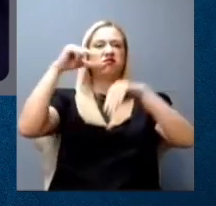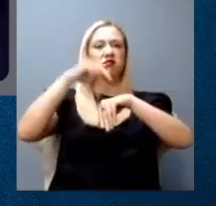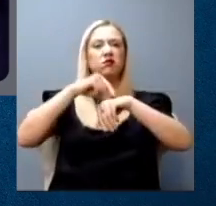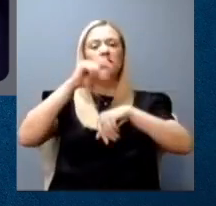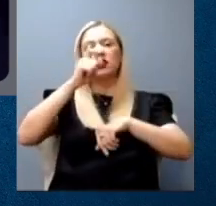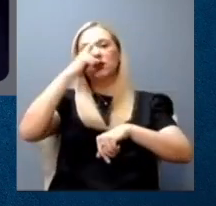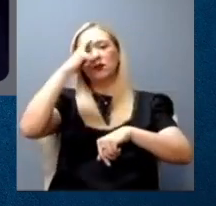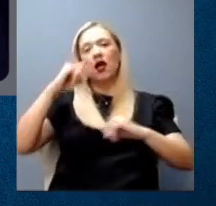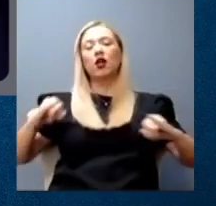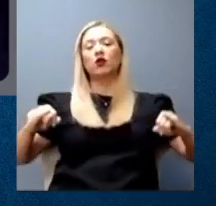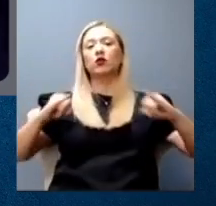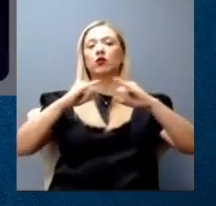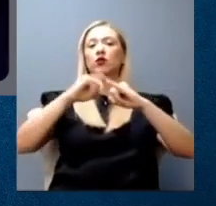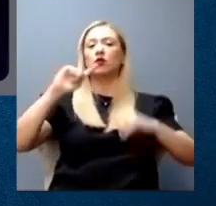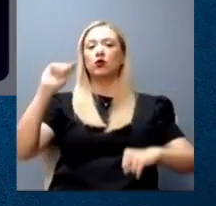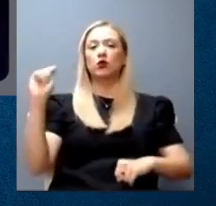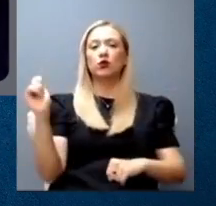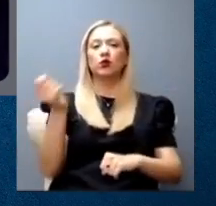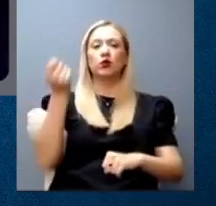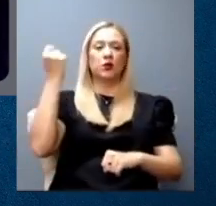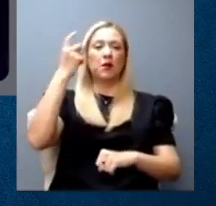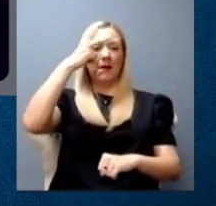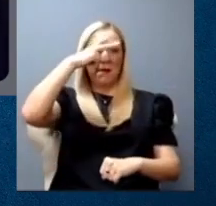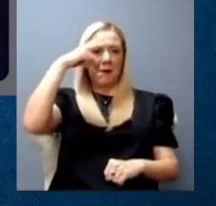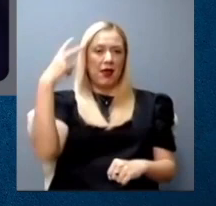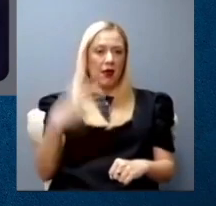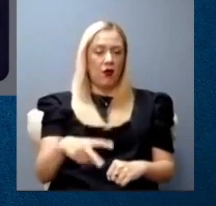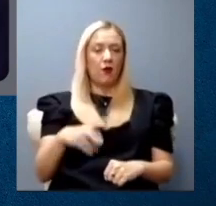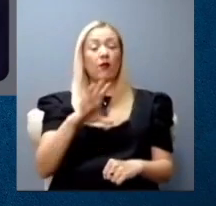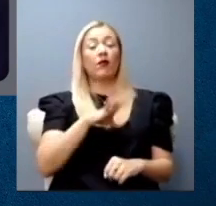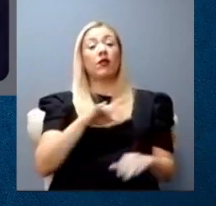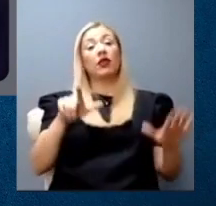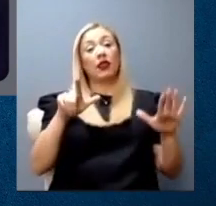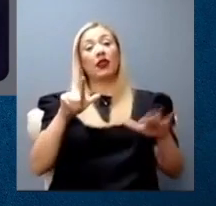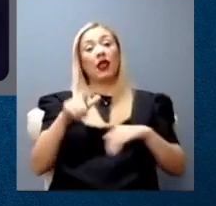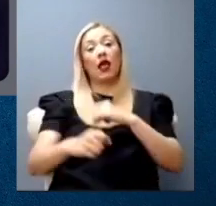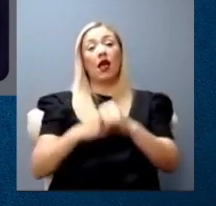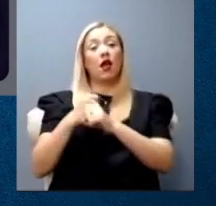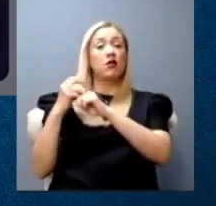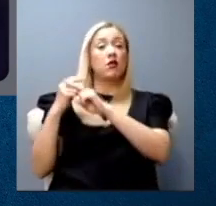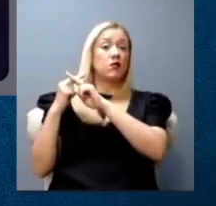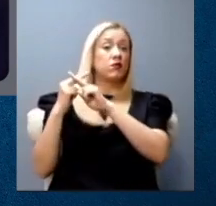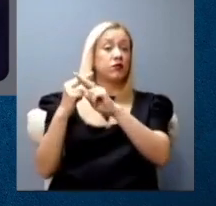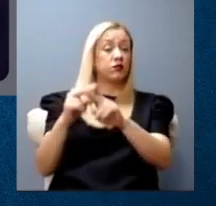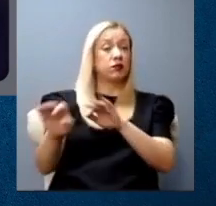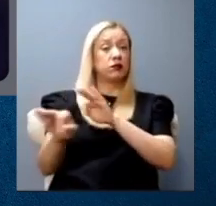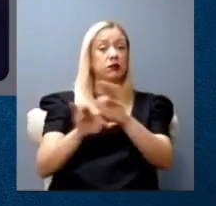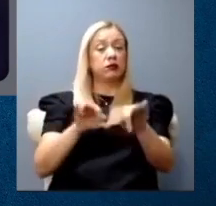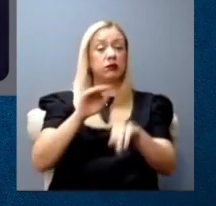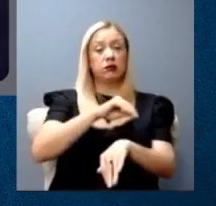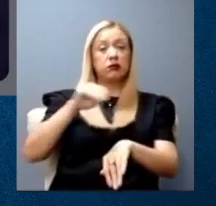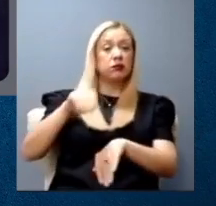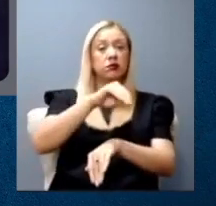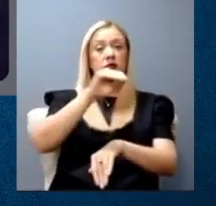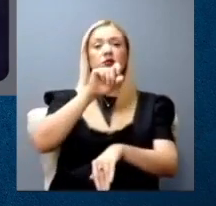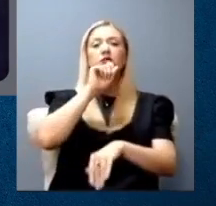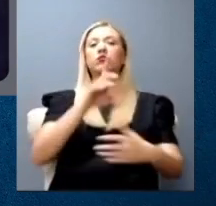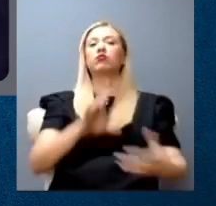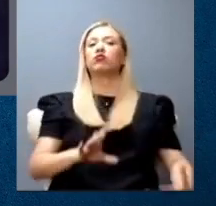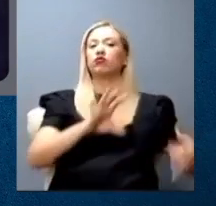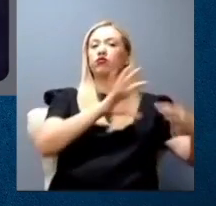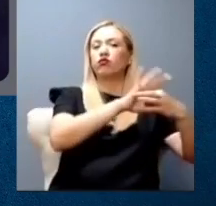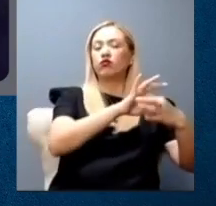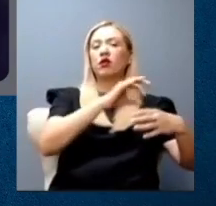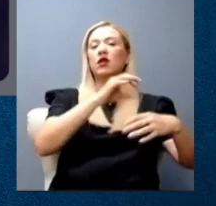Instituto Tecnológico Autónomo de México. Cuenta con más de 17 años de trayectoria profesional. A nivel federal colaboró en la Secretaría de Economía y